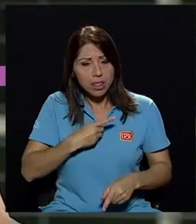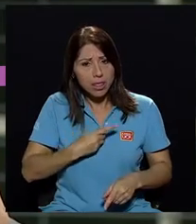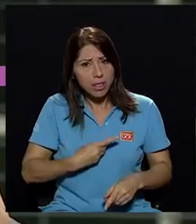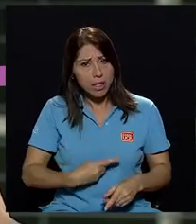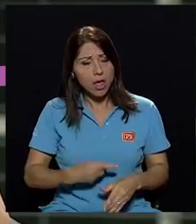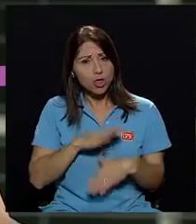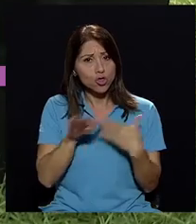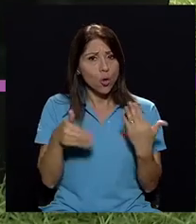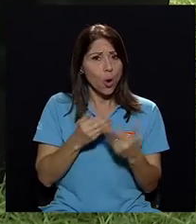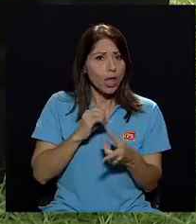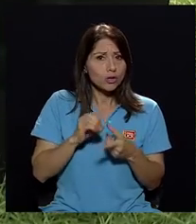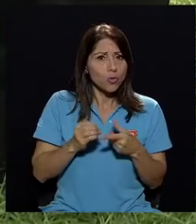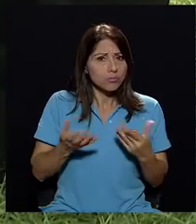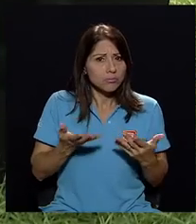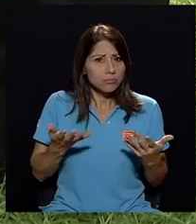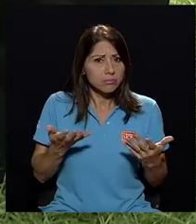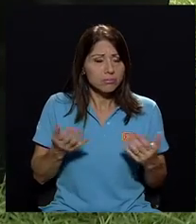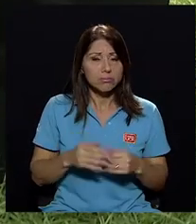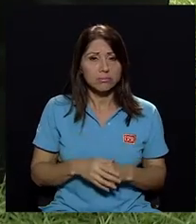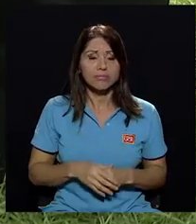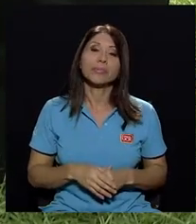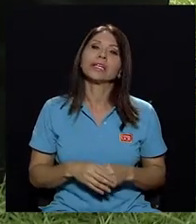caso contrario?